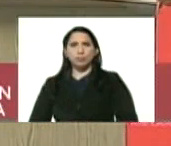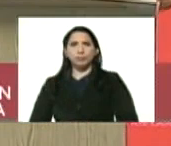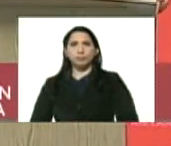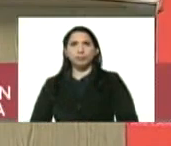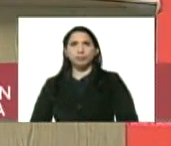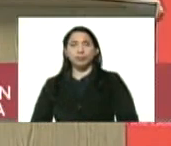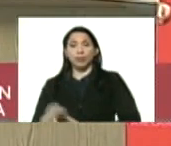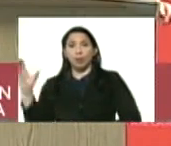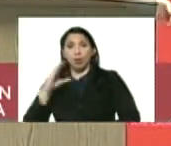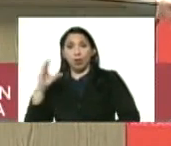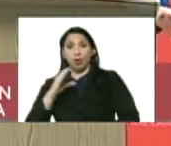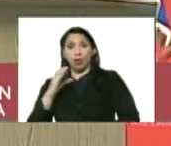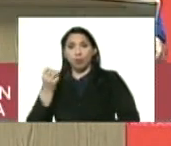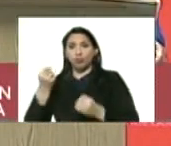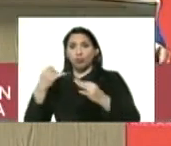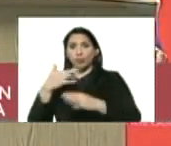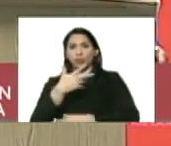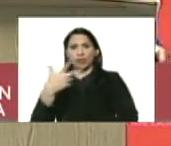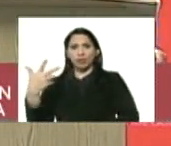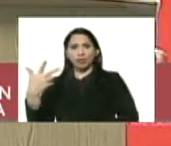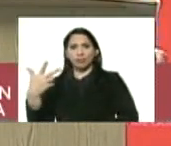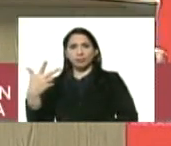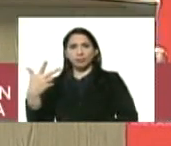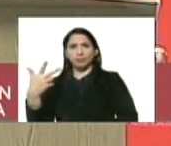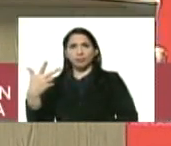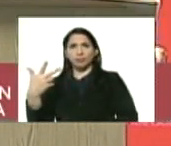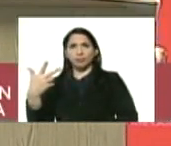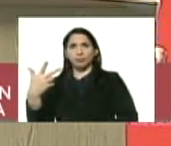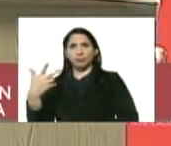Y Colombia en el puesto número 33.